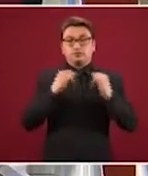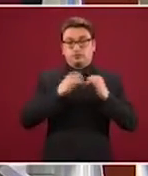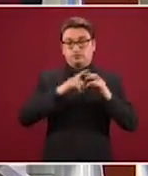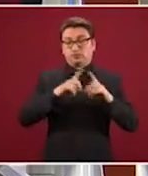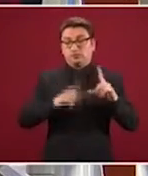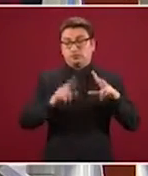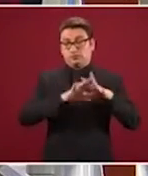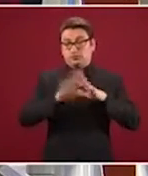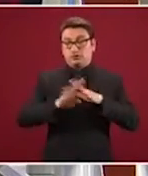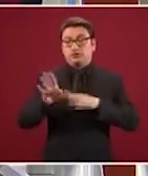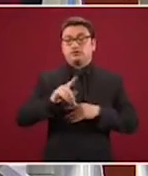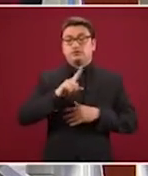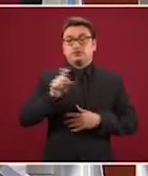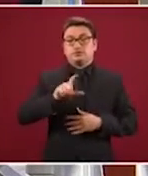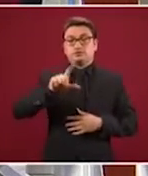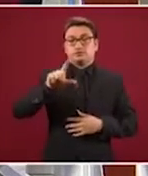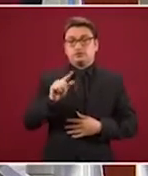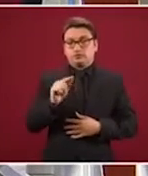Migración